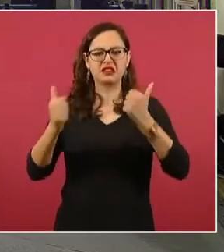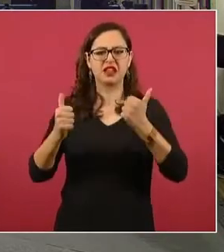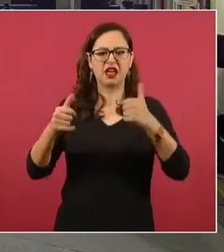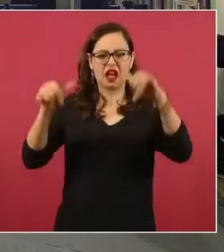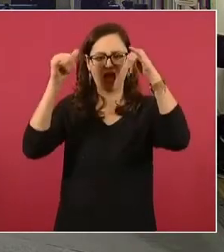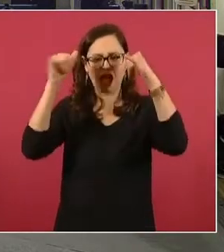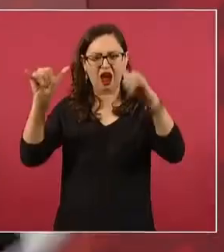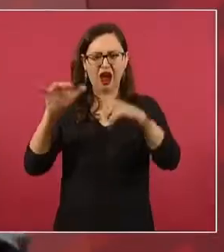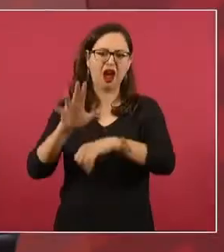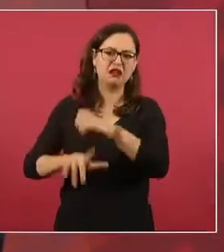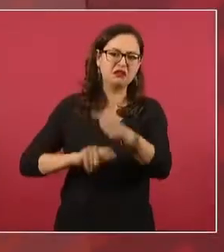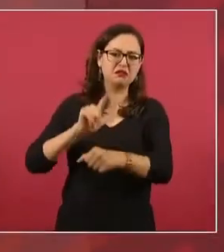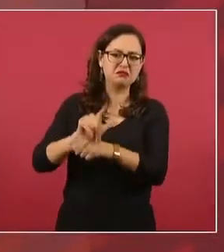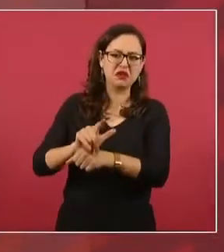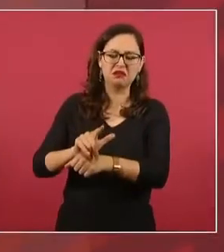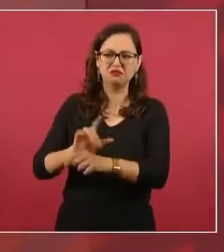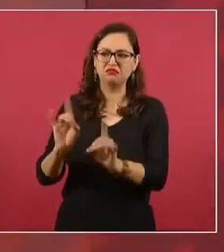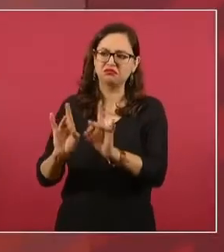Bueno, pues